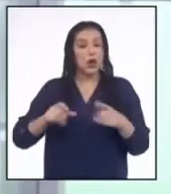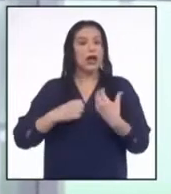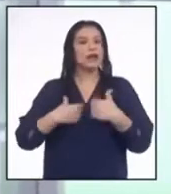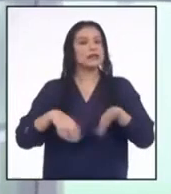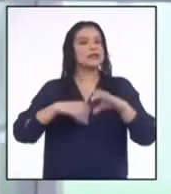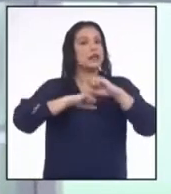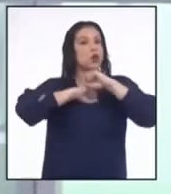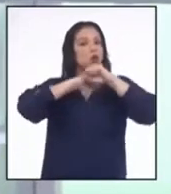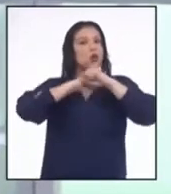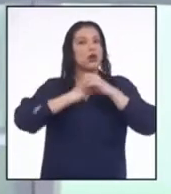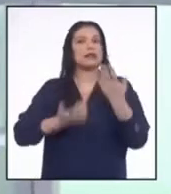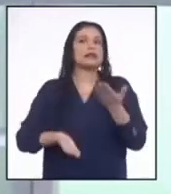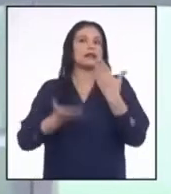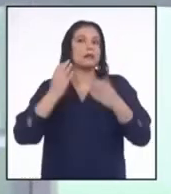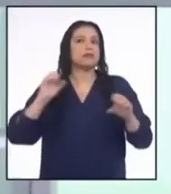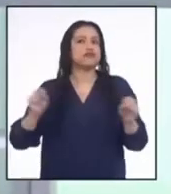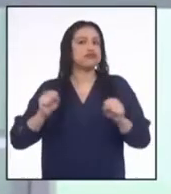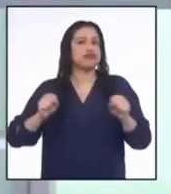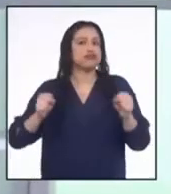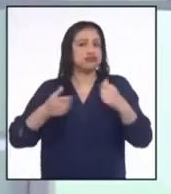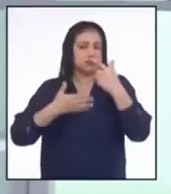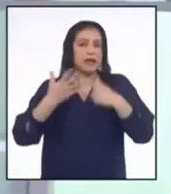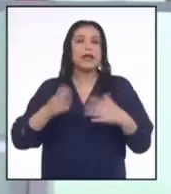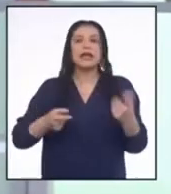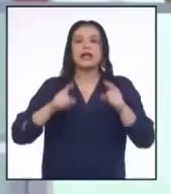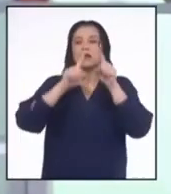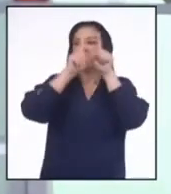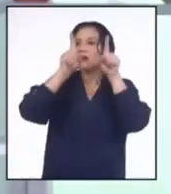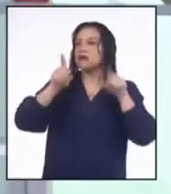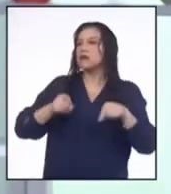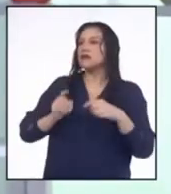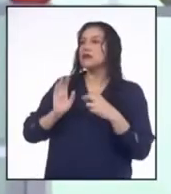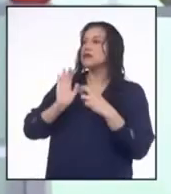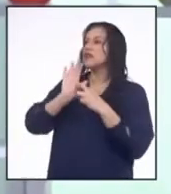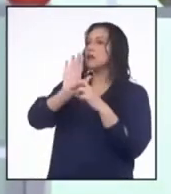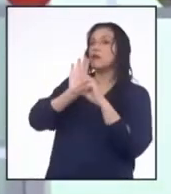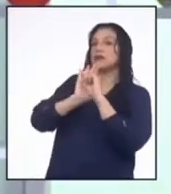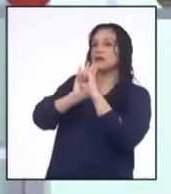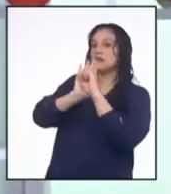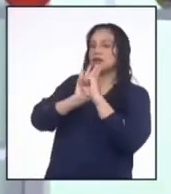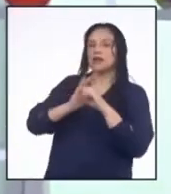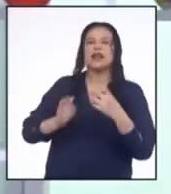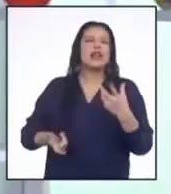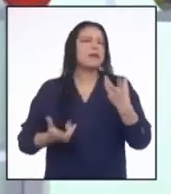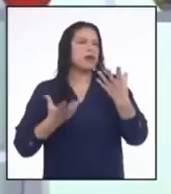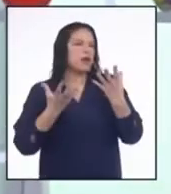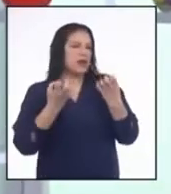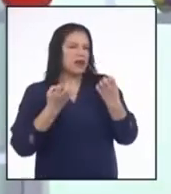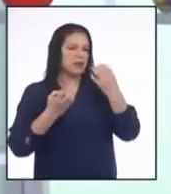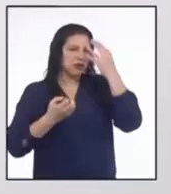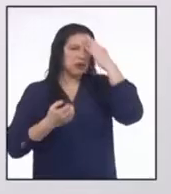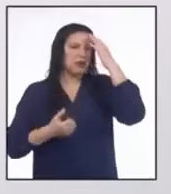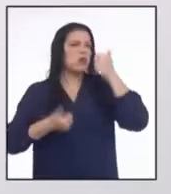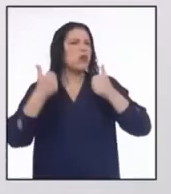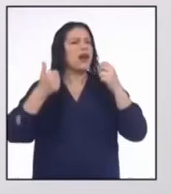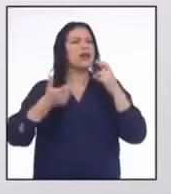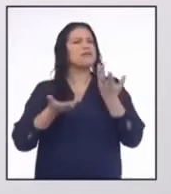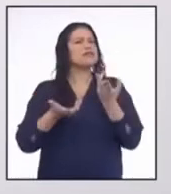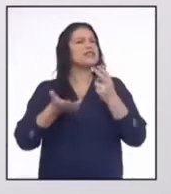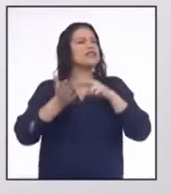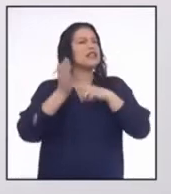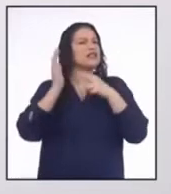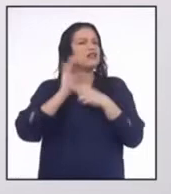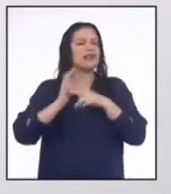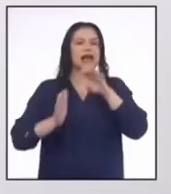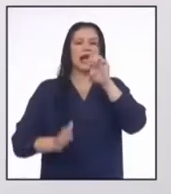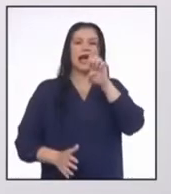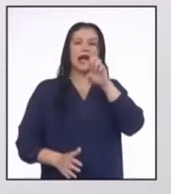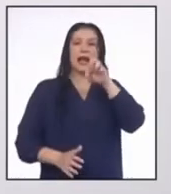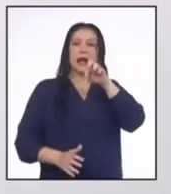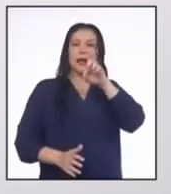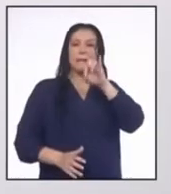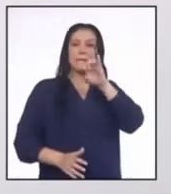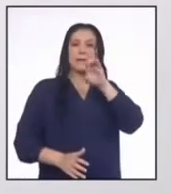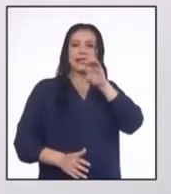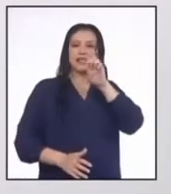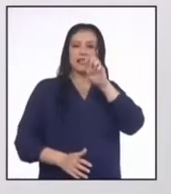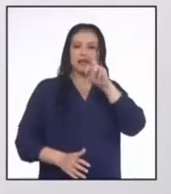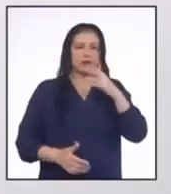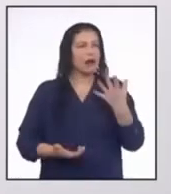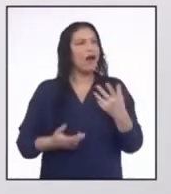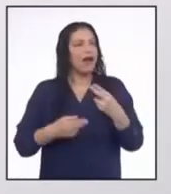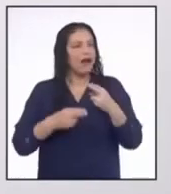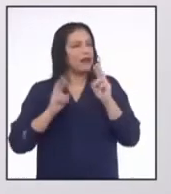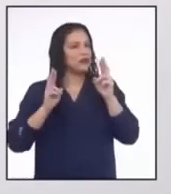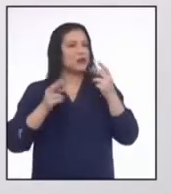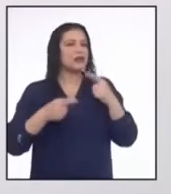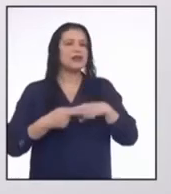naturales y señalizaciones, pero queremos saber exactamente lo que significa el término epicentro. Están con suerte. Hace